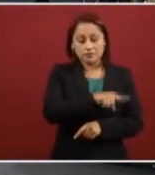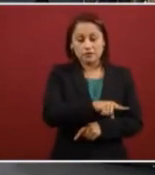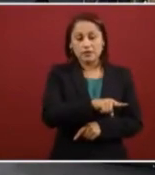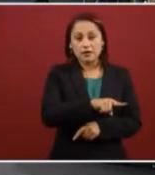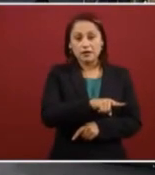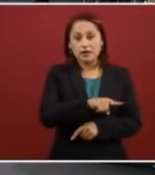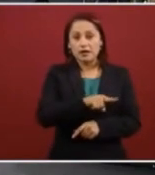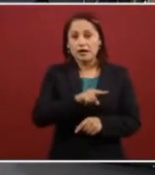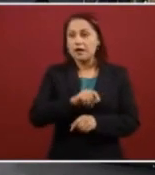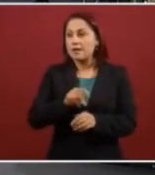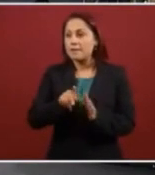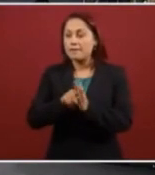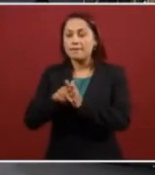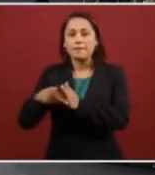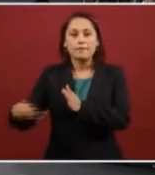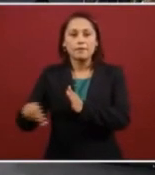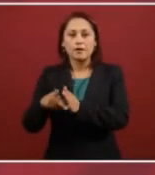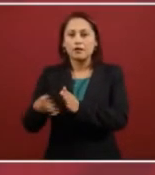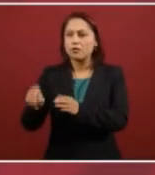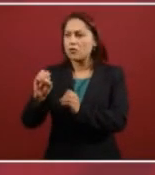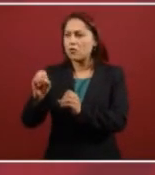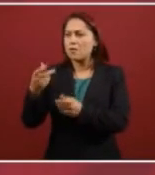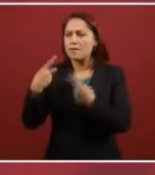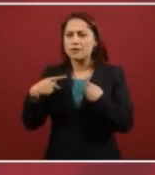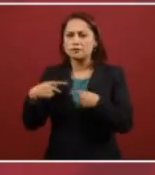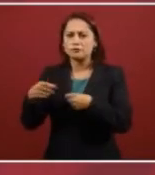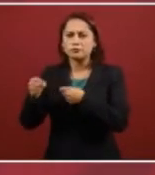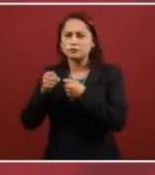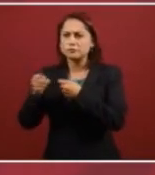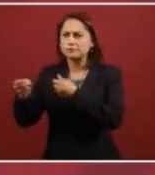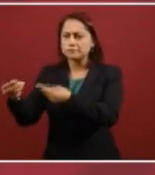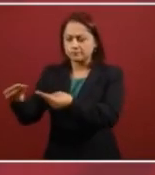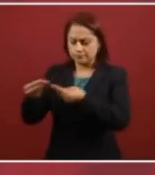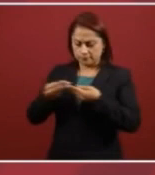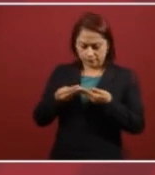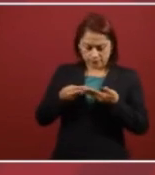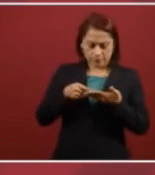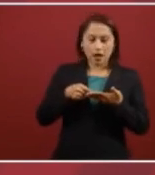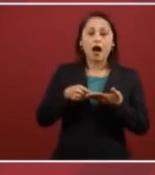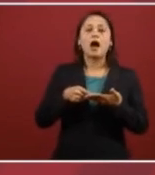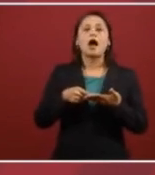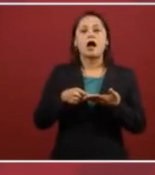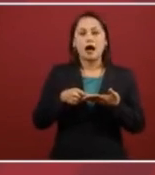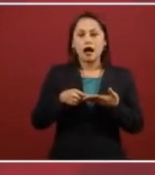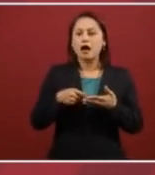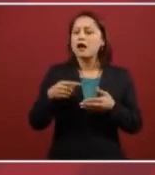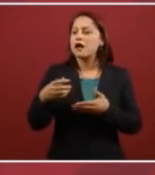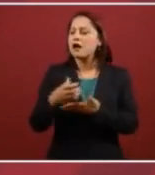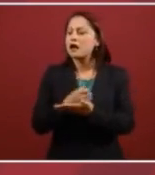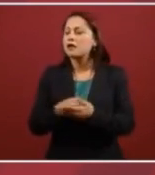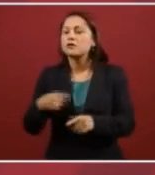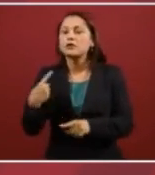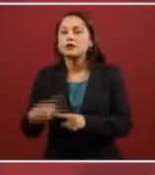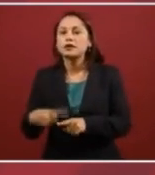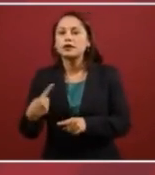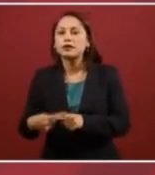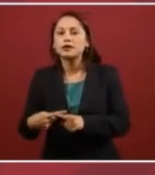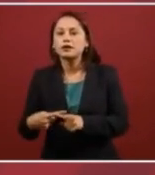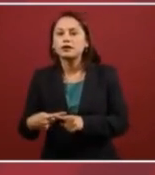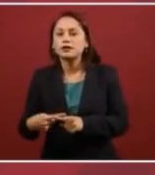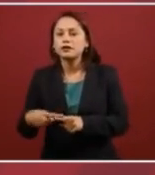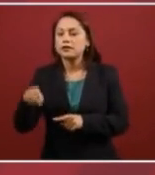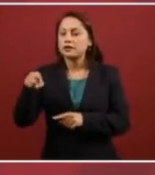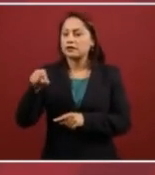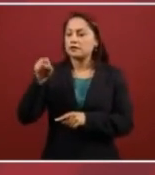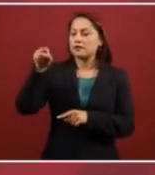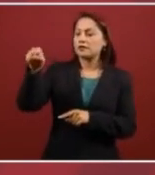Madero would find out through de the press había who had ganado won en un distrito. In